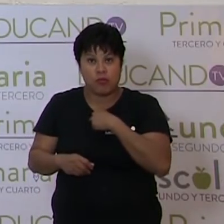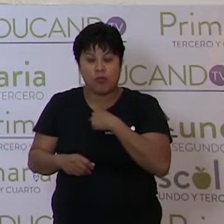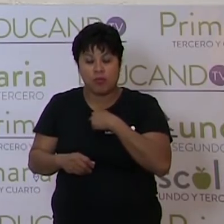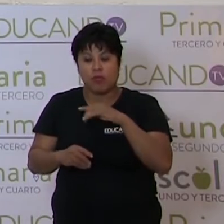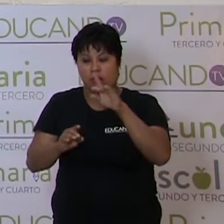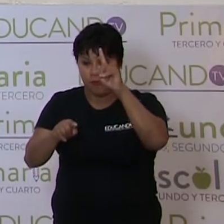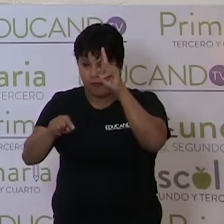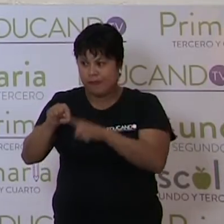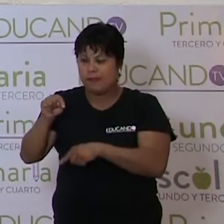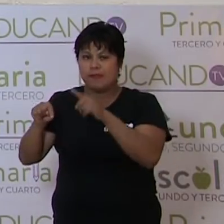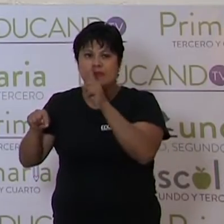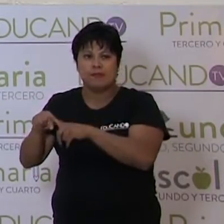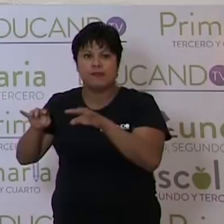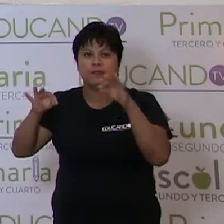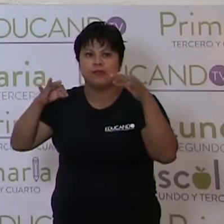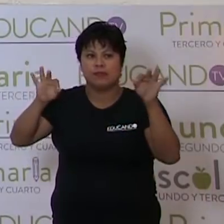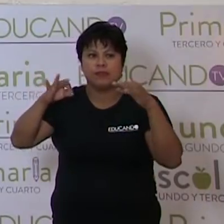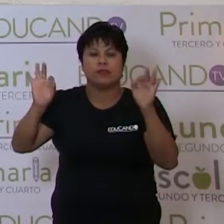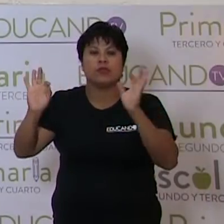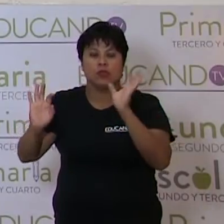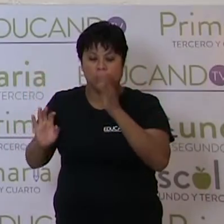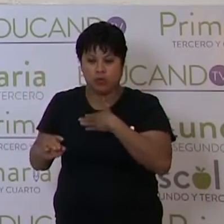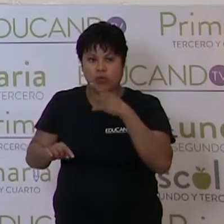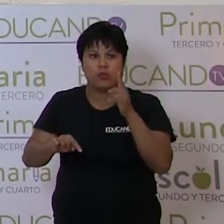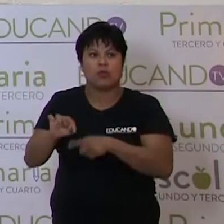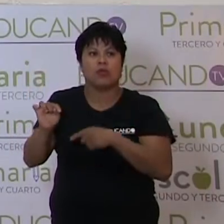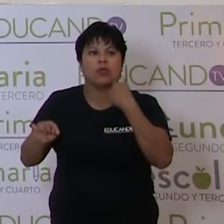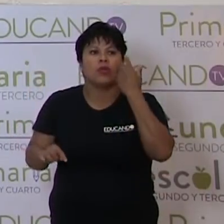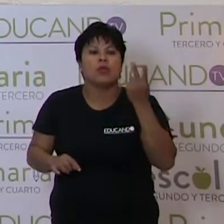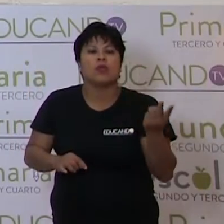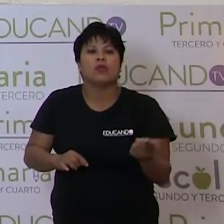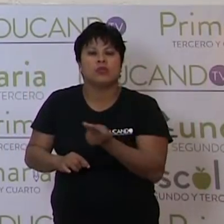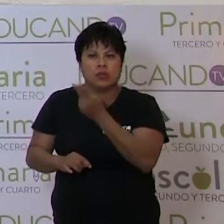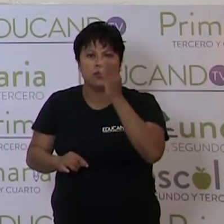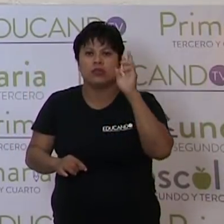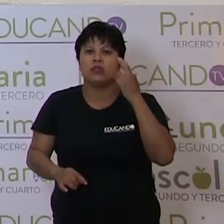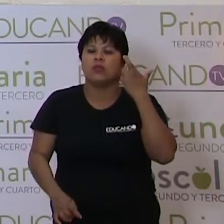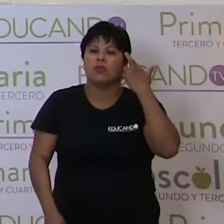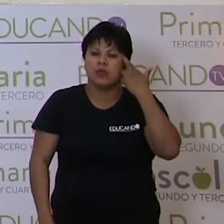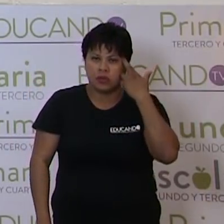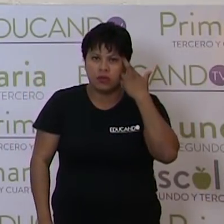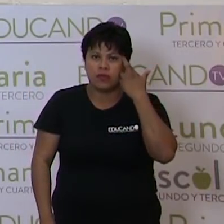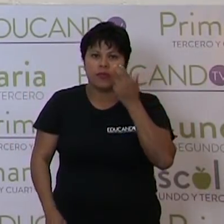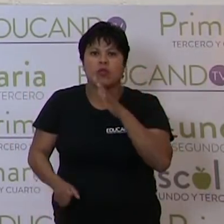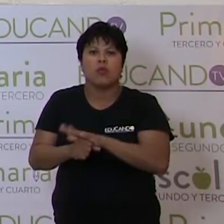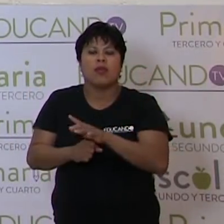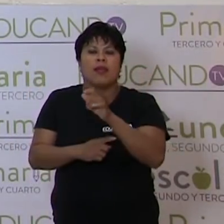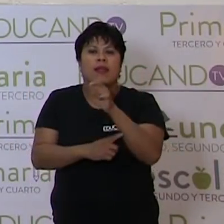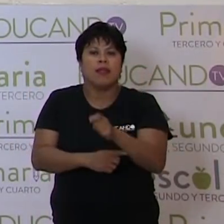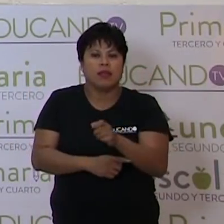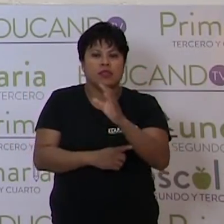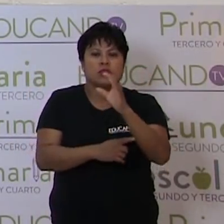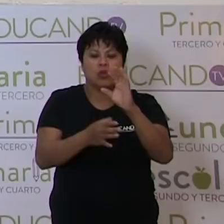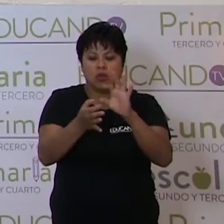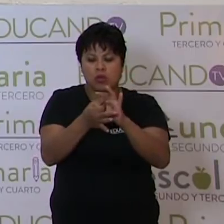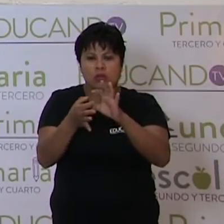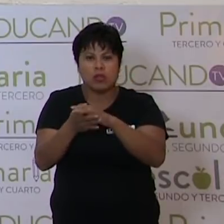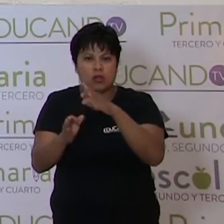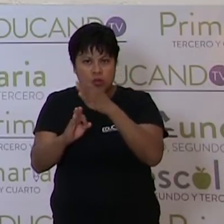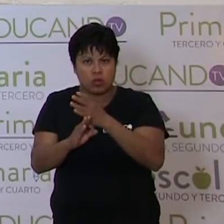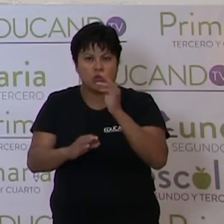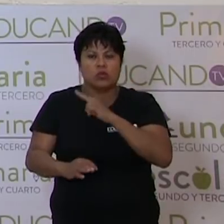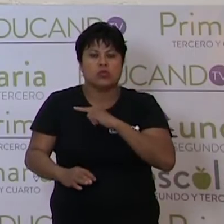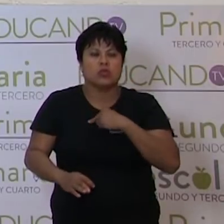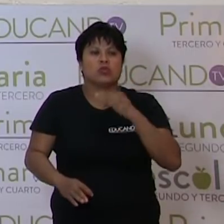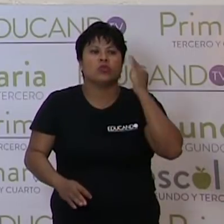acá. Mientras yo la quito, quiero que ustedes recuerden cuáles son los conectores que conocimos en